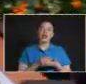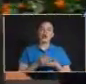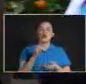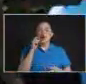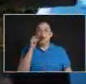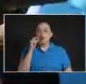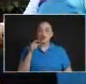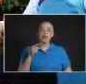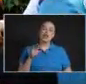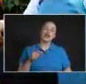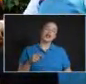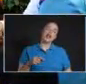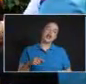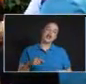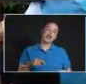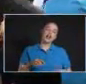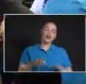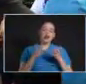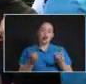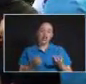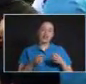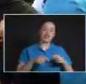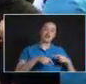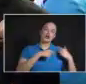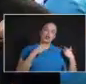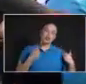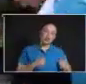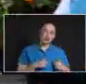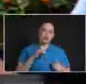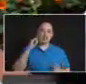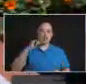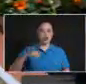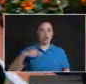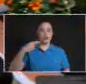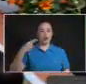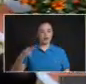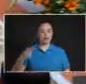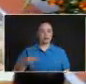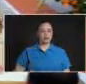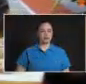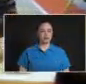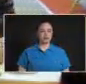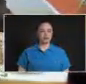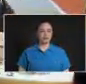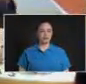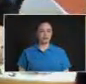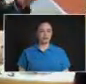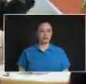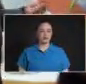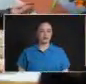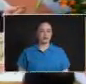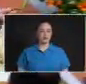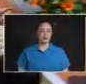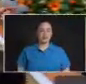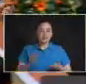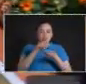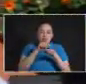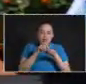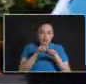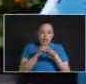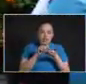de Jehová, un hombre bendecido en su corazón. ¿Y de su simiente quién sale? ¿De su simiente quién sale,